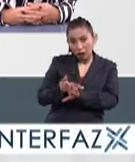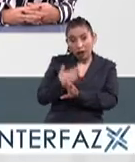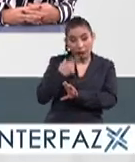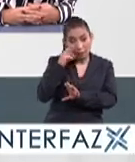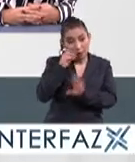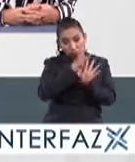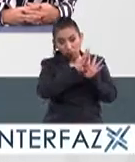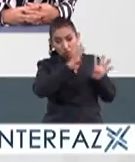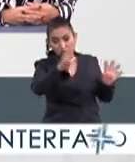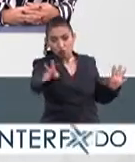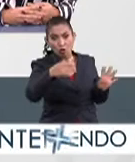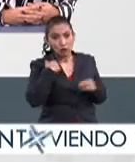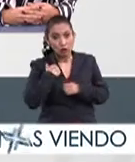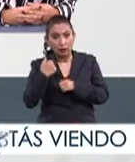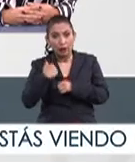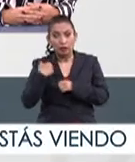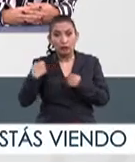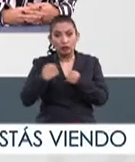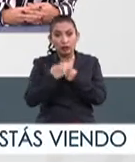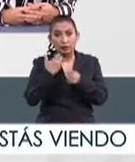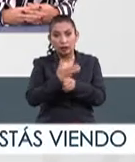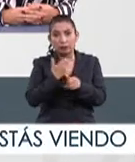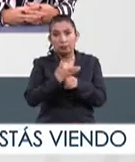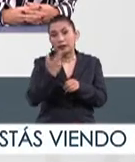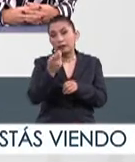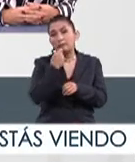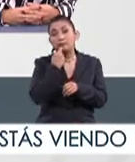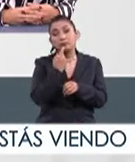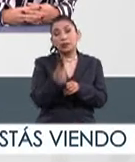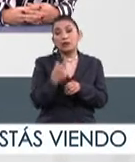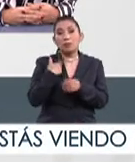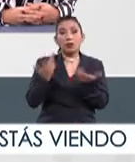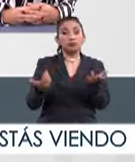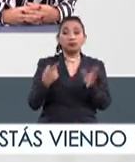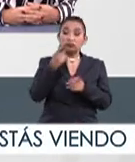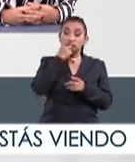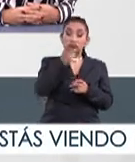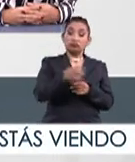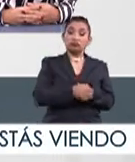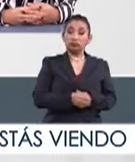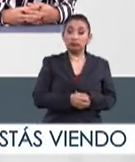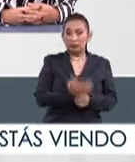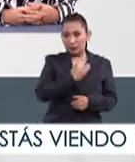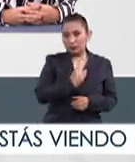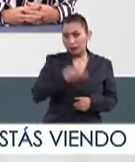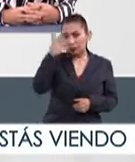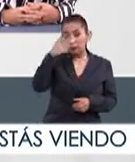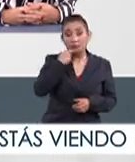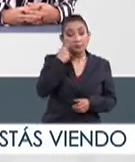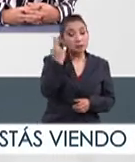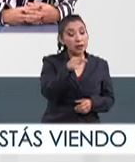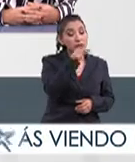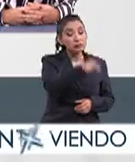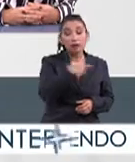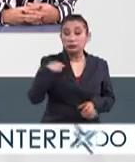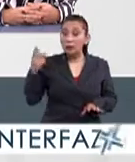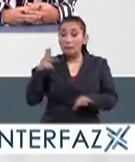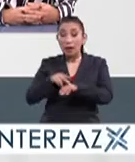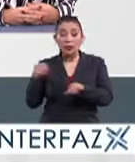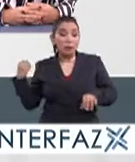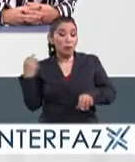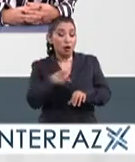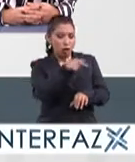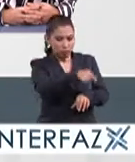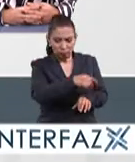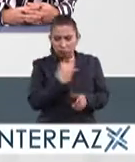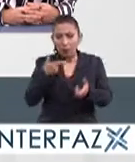elementos de seguridad, pero pues esta declaración emblemática en la que dijo que pues les dio la orden que si atacan con piedras,